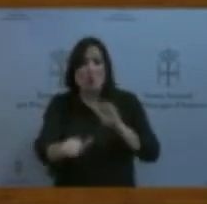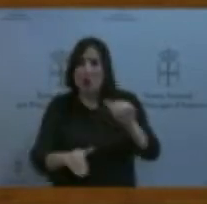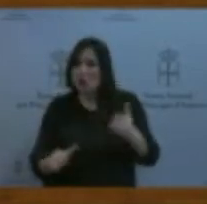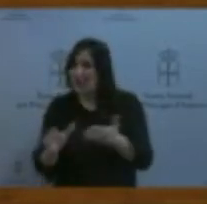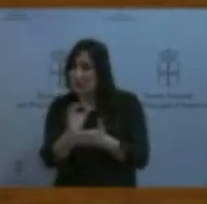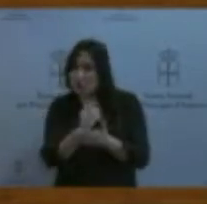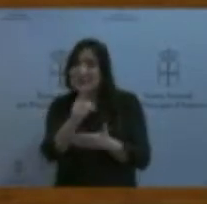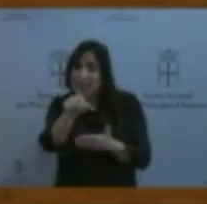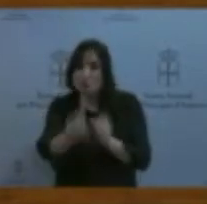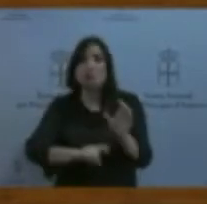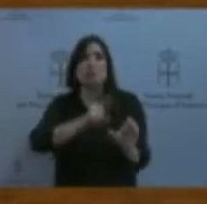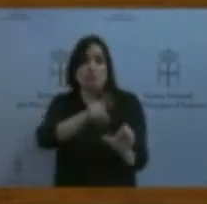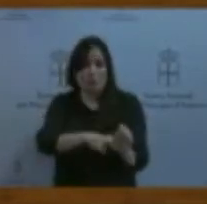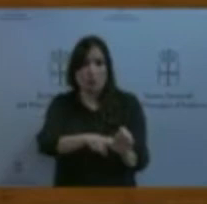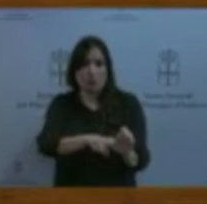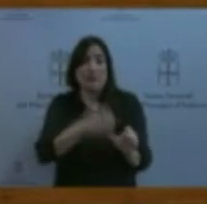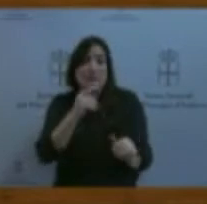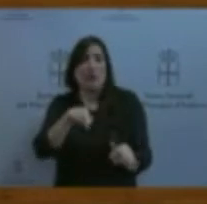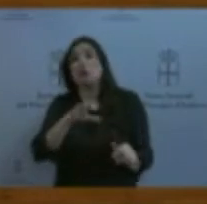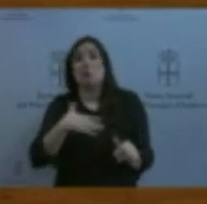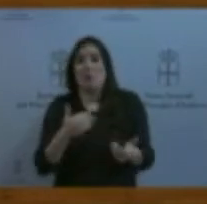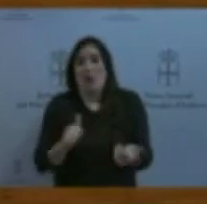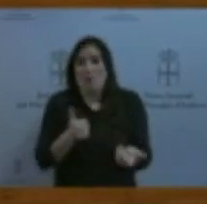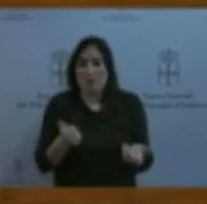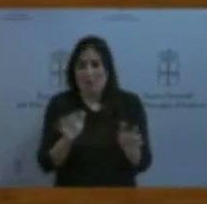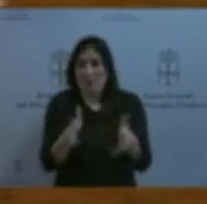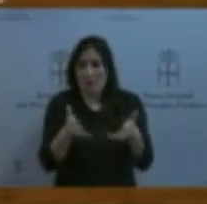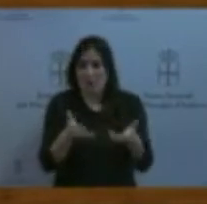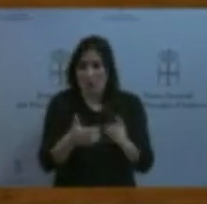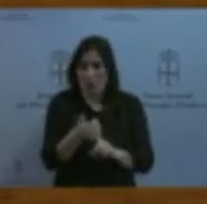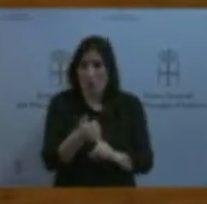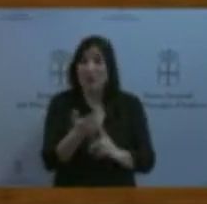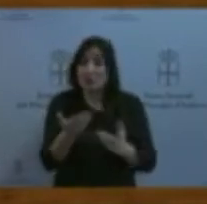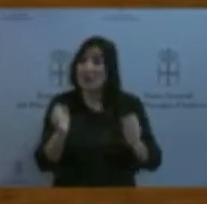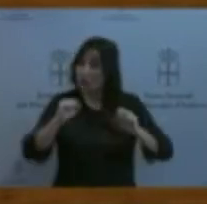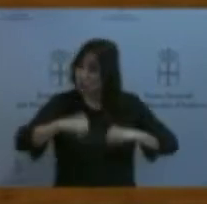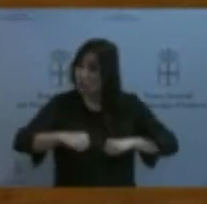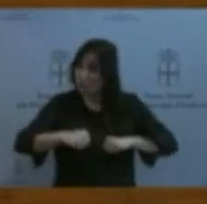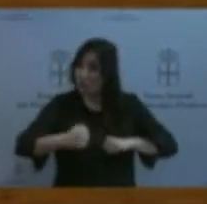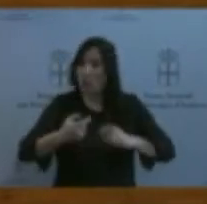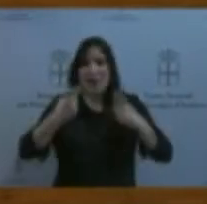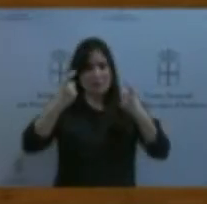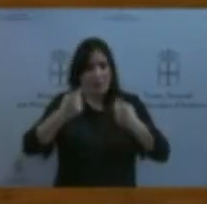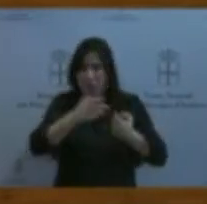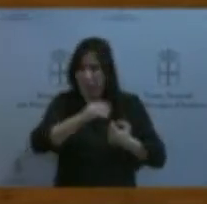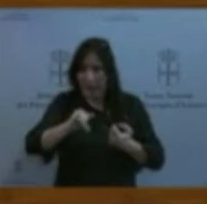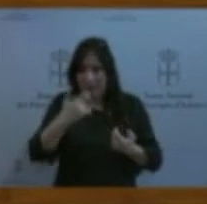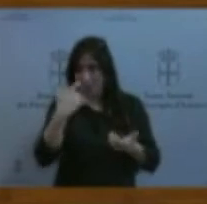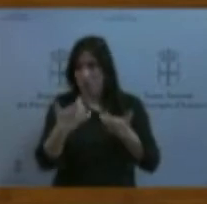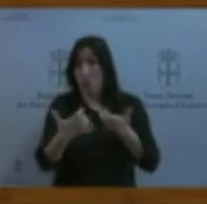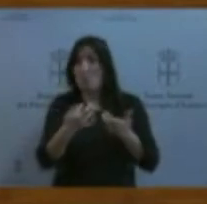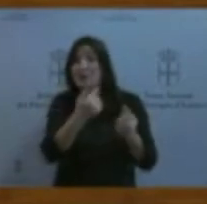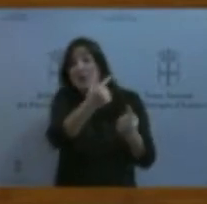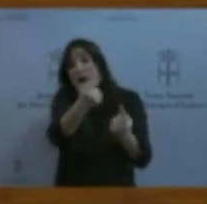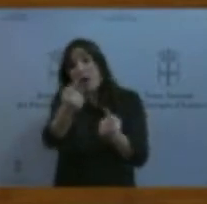potencialmente beneficiarios. En ese sentido del consenso, el esfuerzo está hecho y, lógicamente, cada uno participa en estos